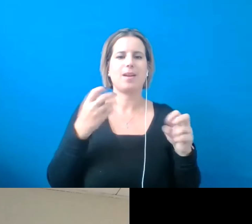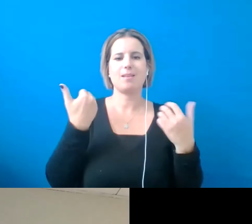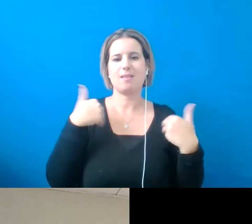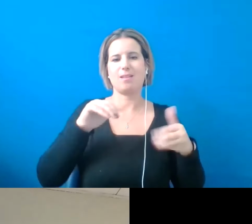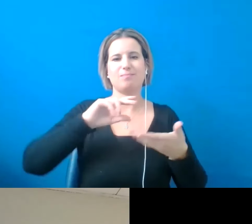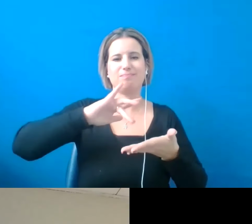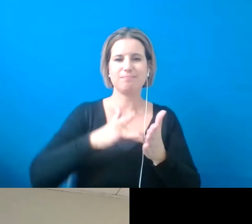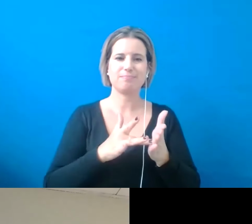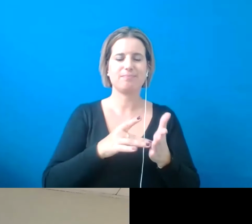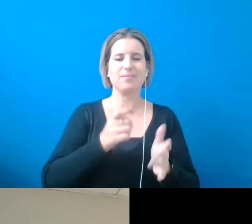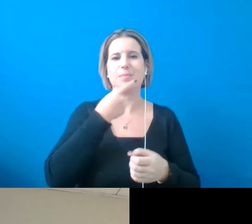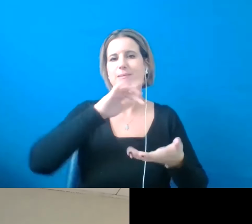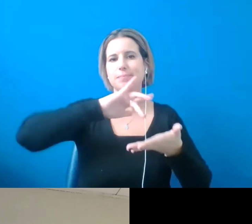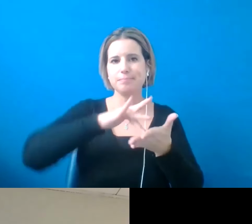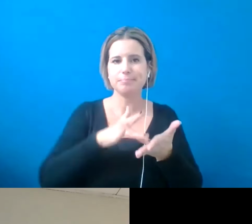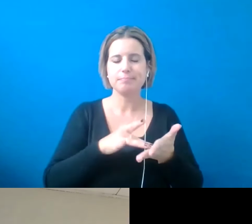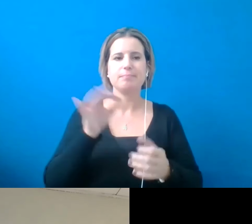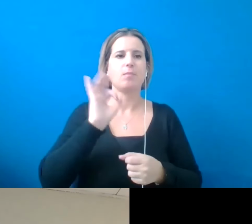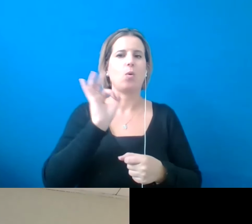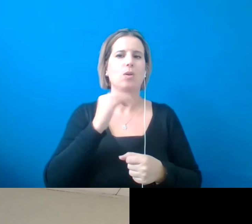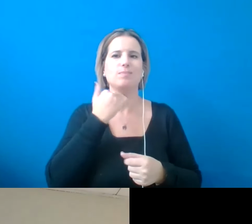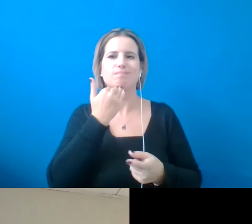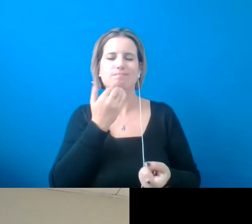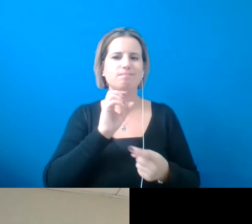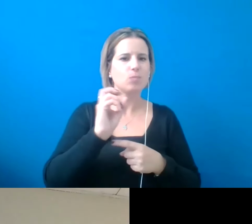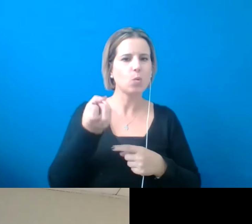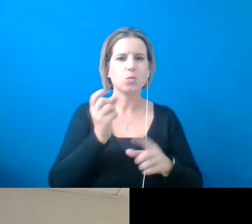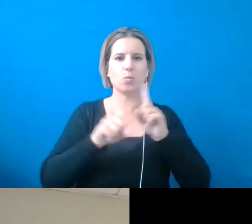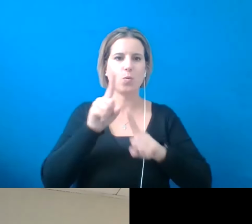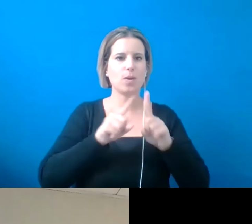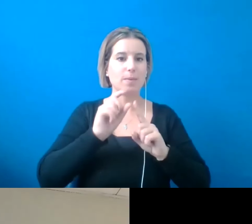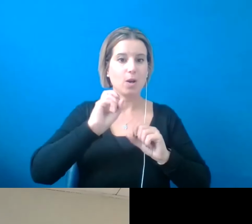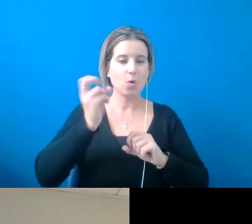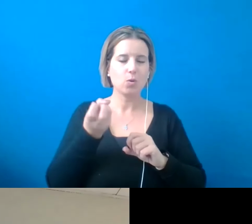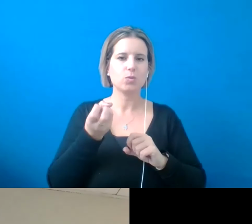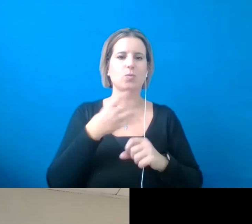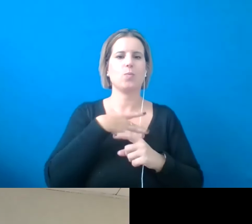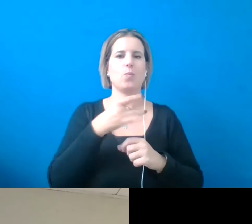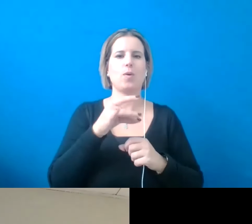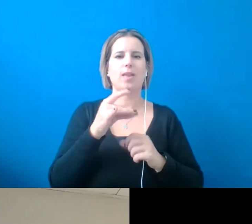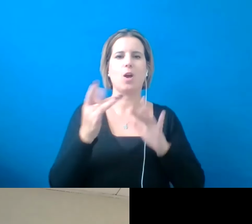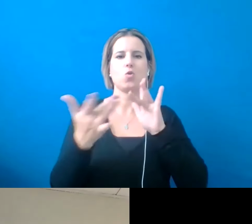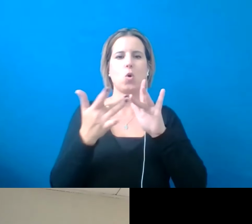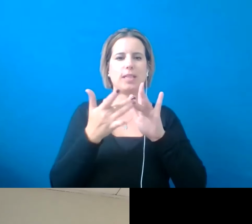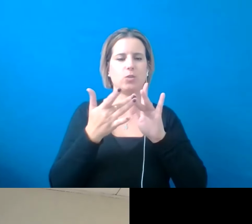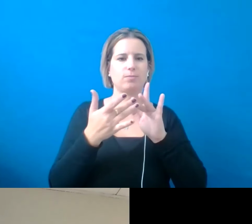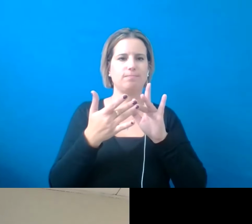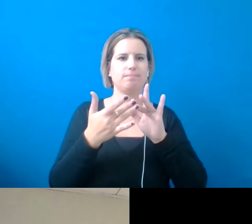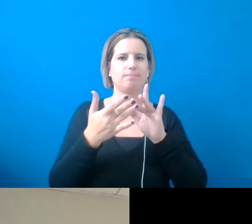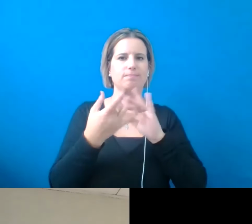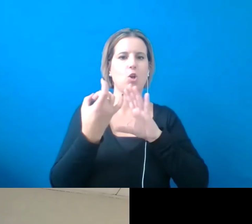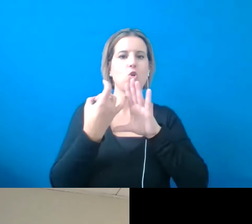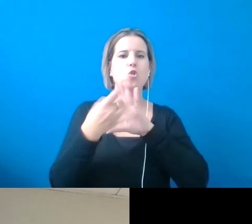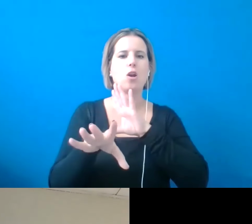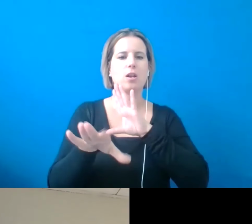prescripción o hay algún efecto secundario o ha empezado a generar ese efecto que se pueda comunicar de manera inmediata a ese correo